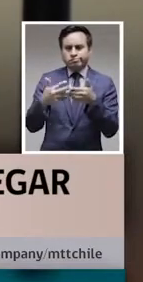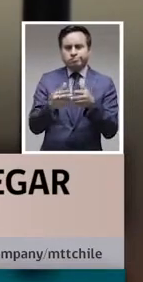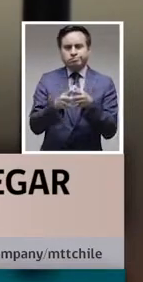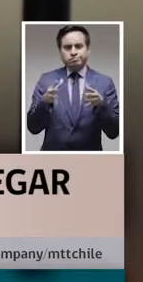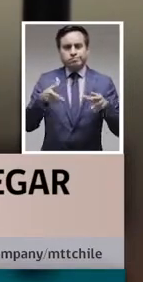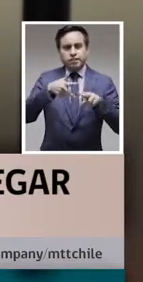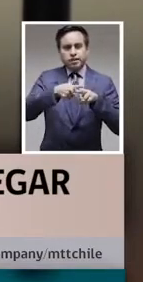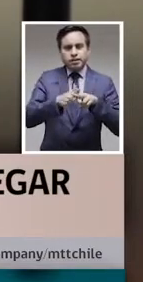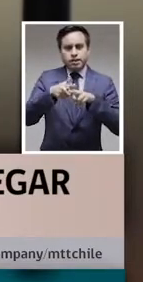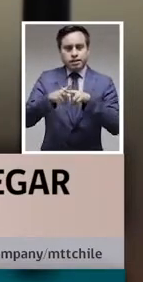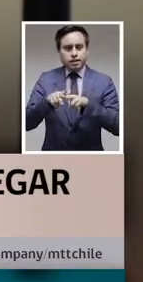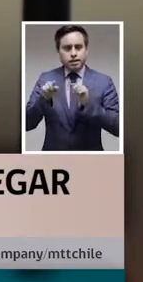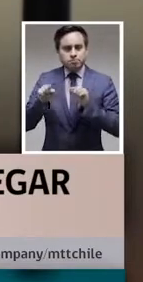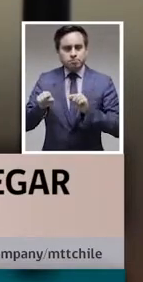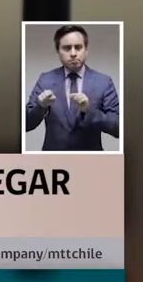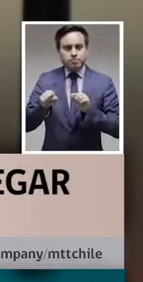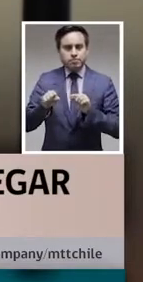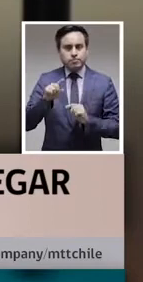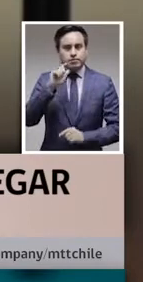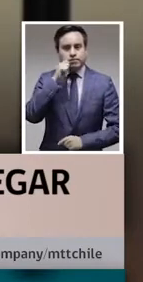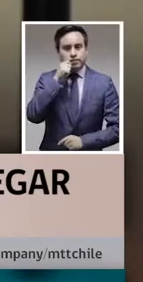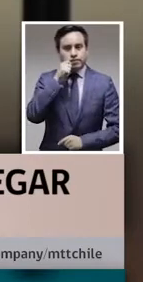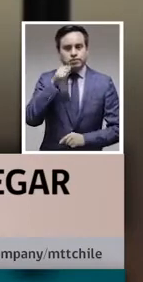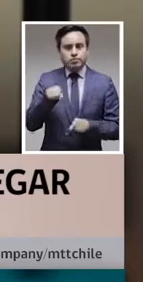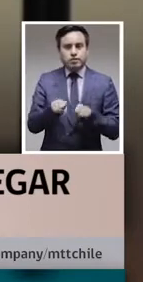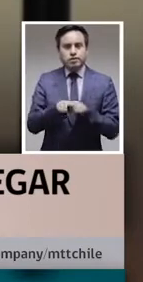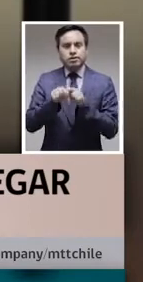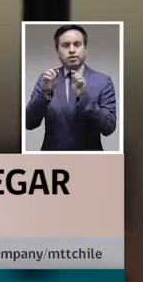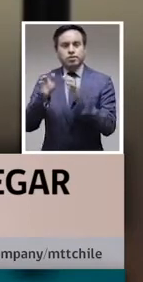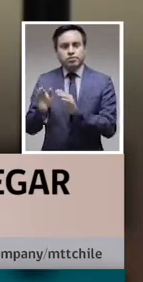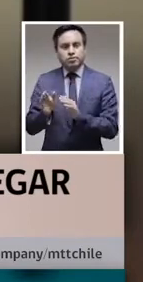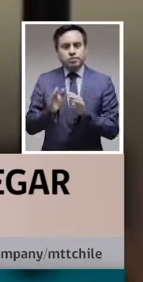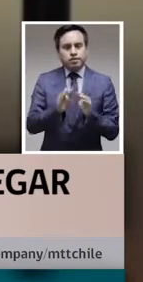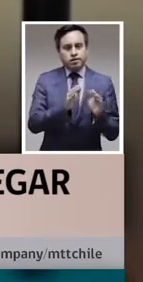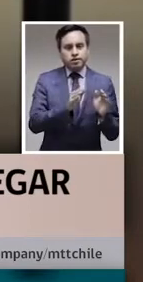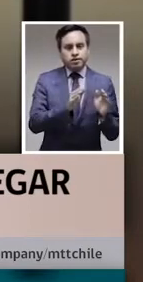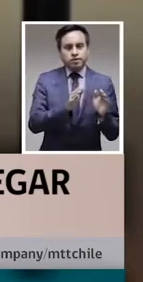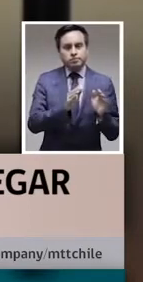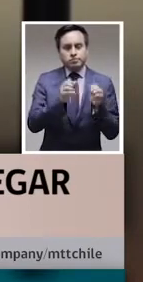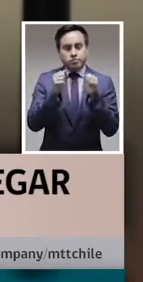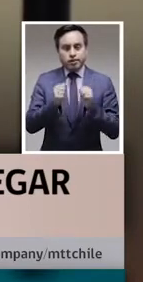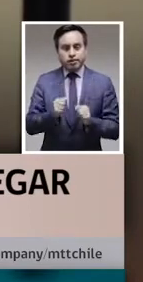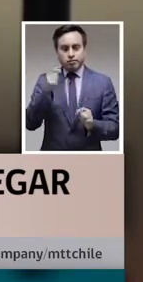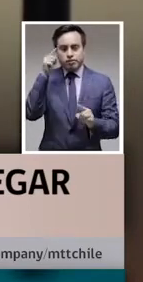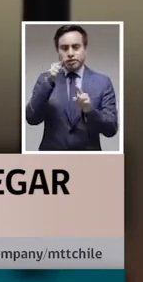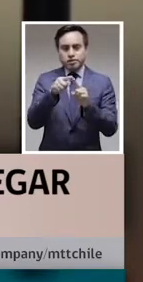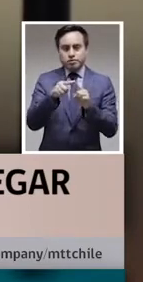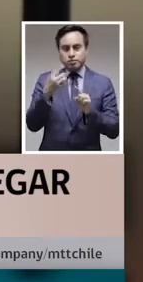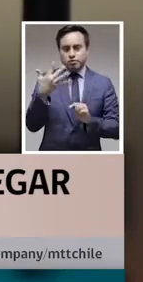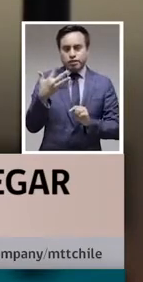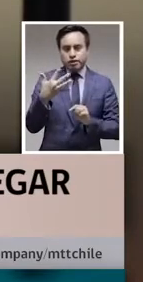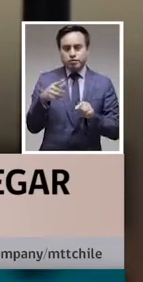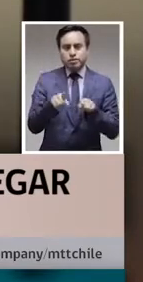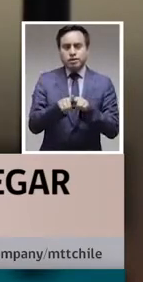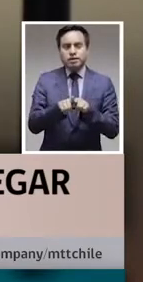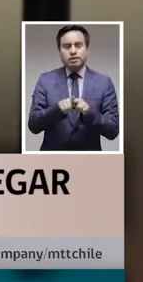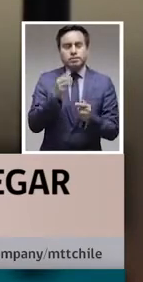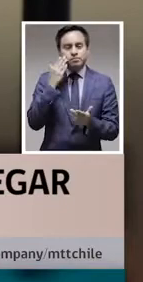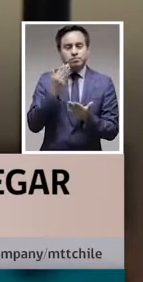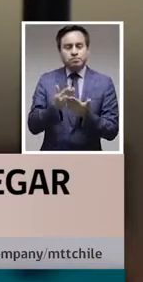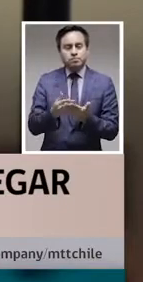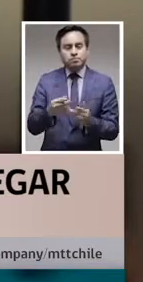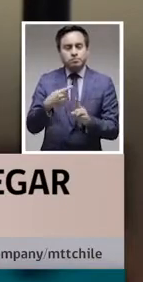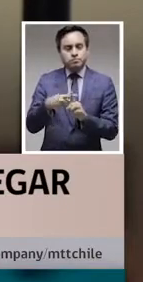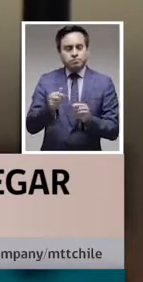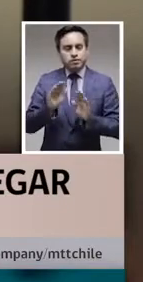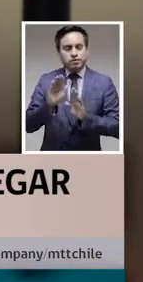bien técnica, se ordenan en torno a este objetivo prioritario del bienestar.